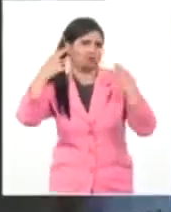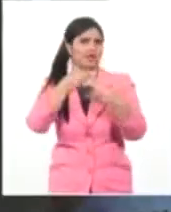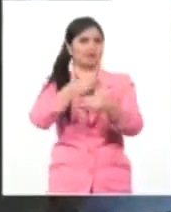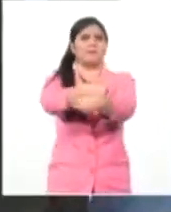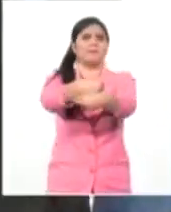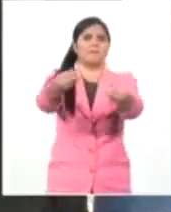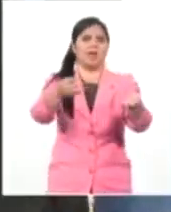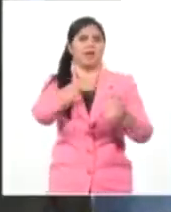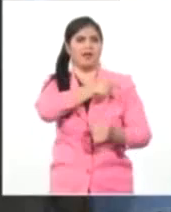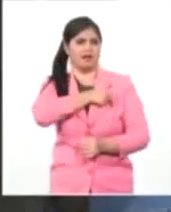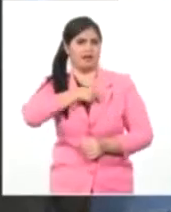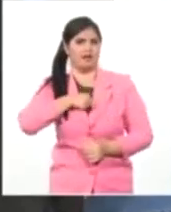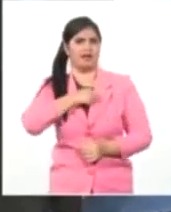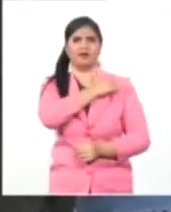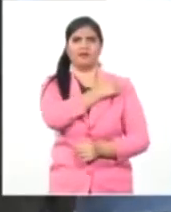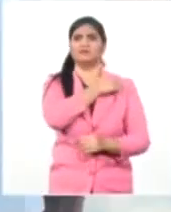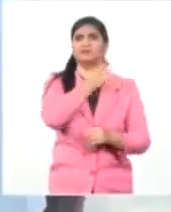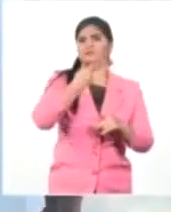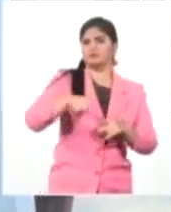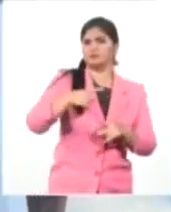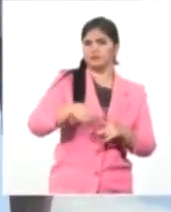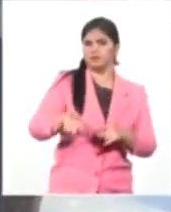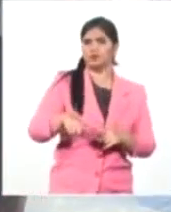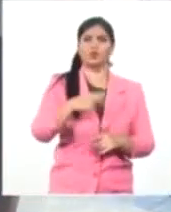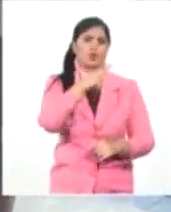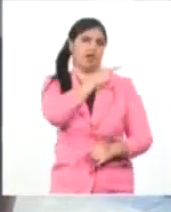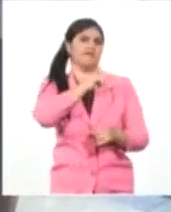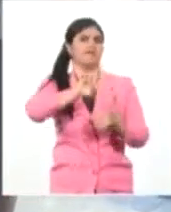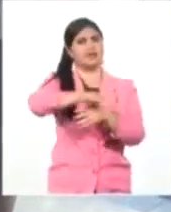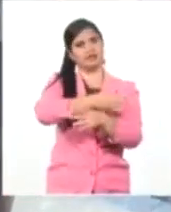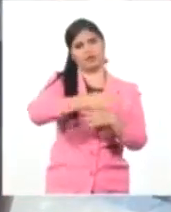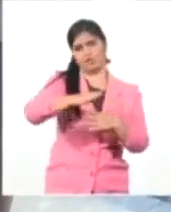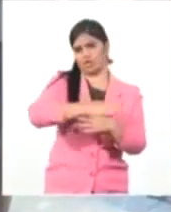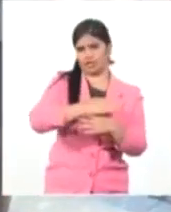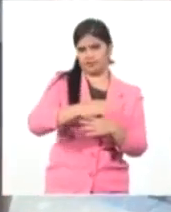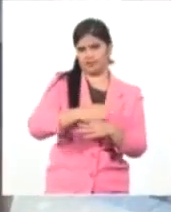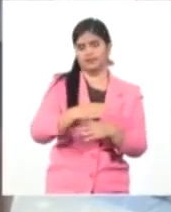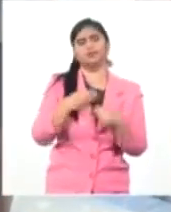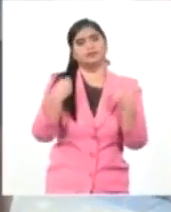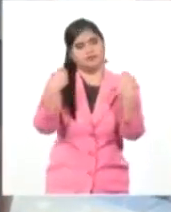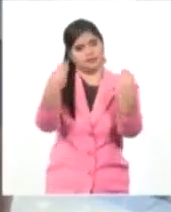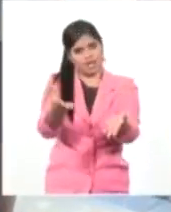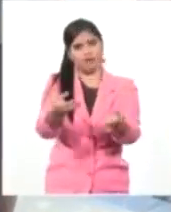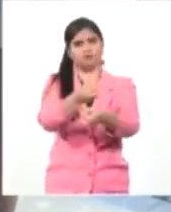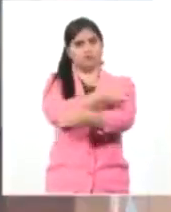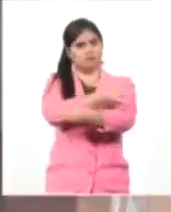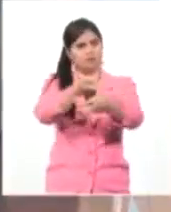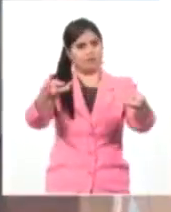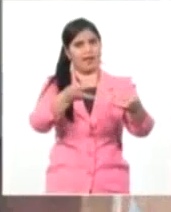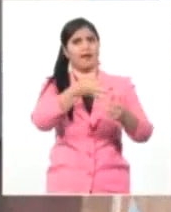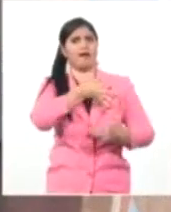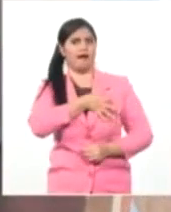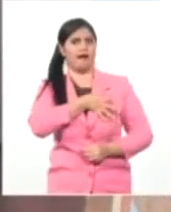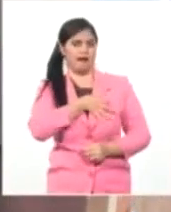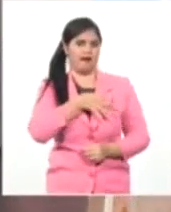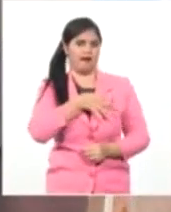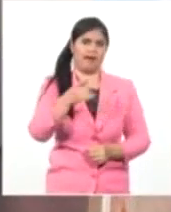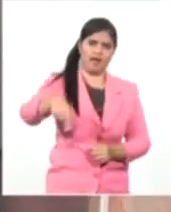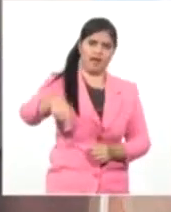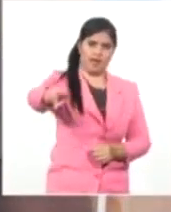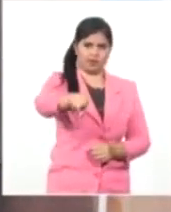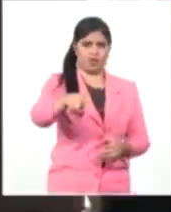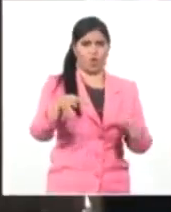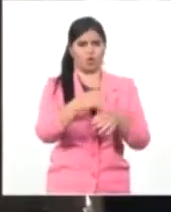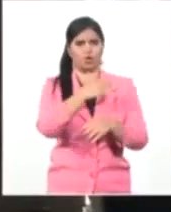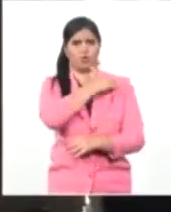tercera clase y la de combatiente de la producción y la defensa, además de la distinción Servicio